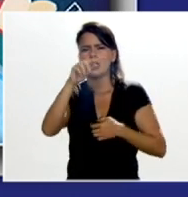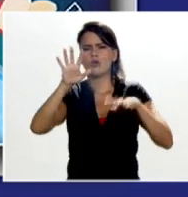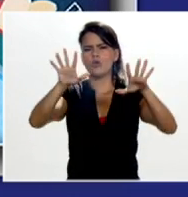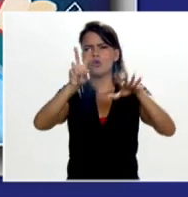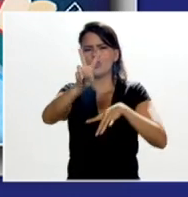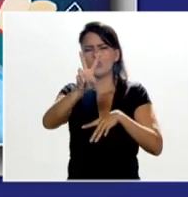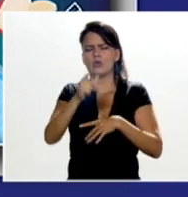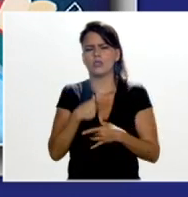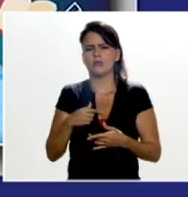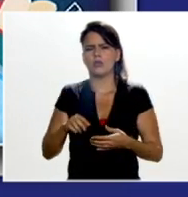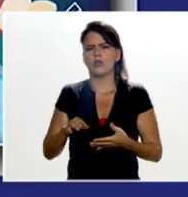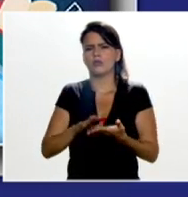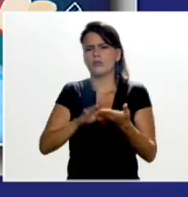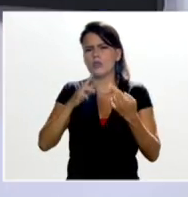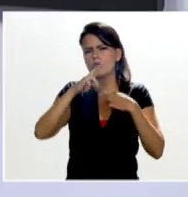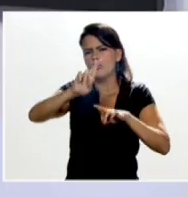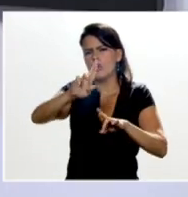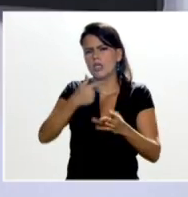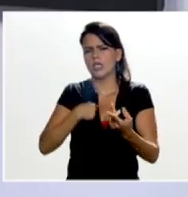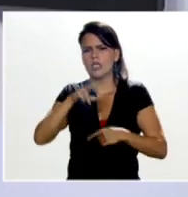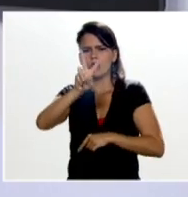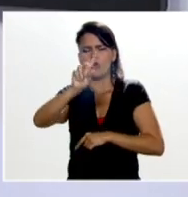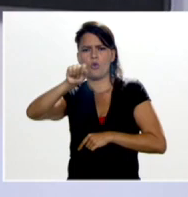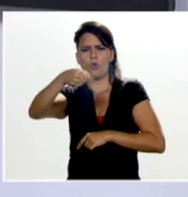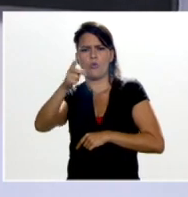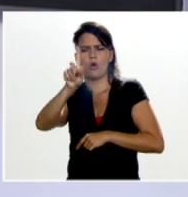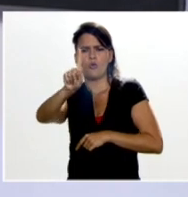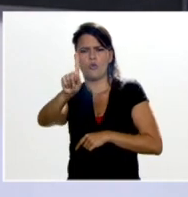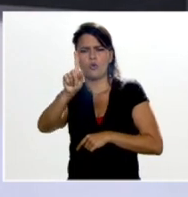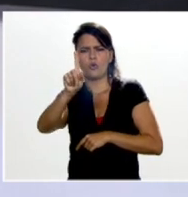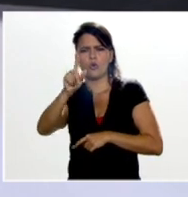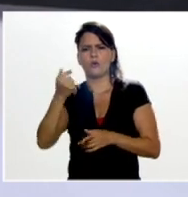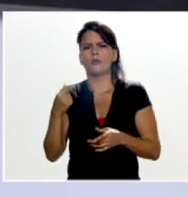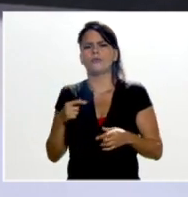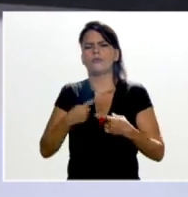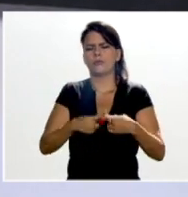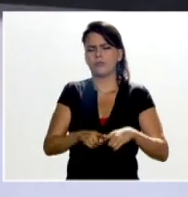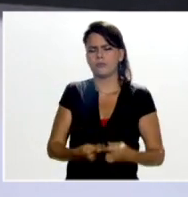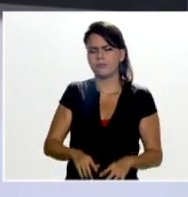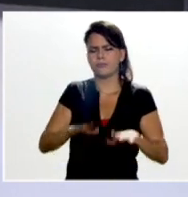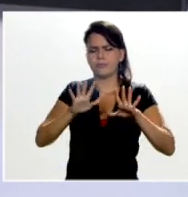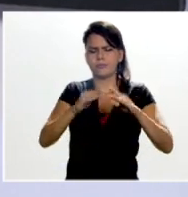definitiva de 2,1 por 10 a la 18.